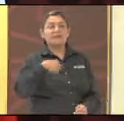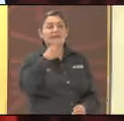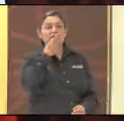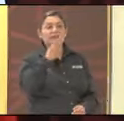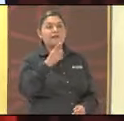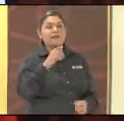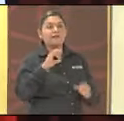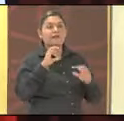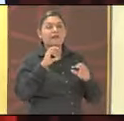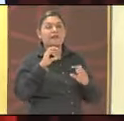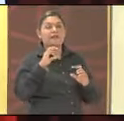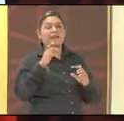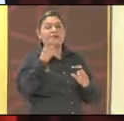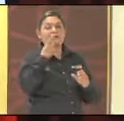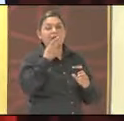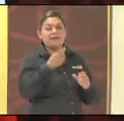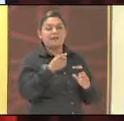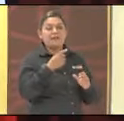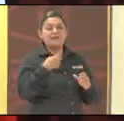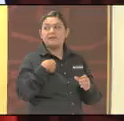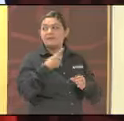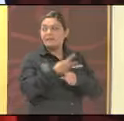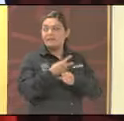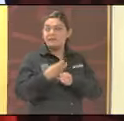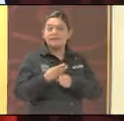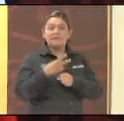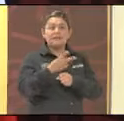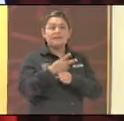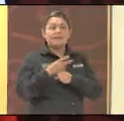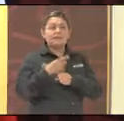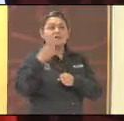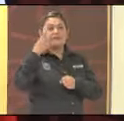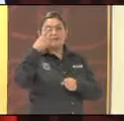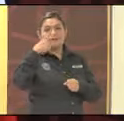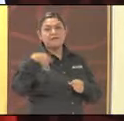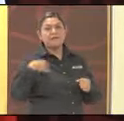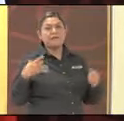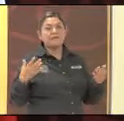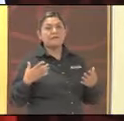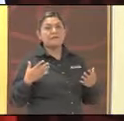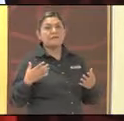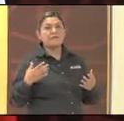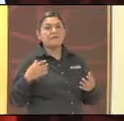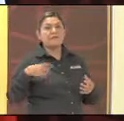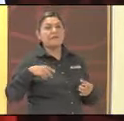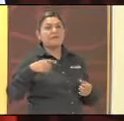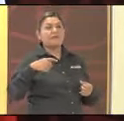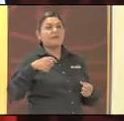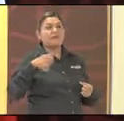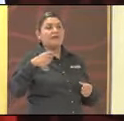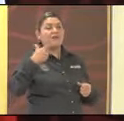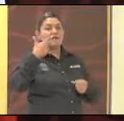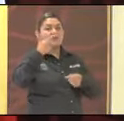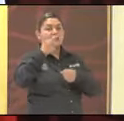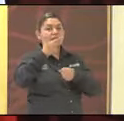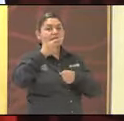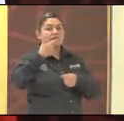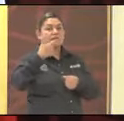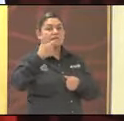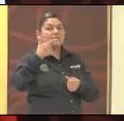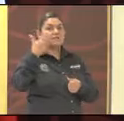les voy a comentar algo. Es una invitación que me hacen para en un séptimo foro internacional de